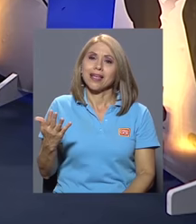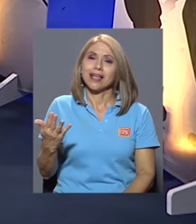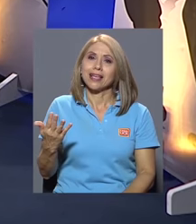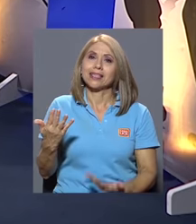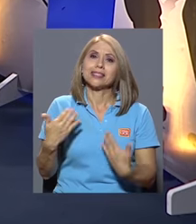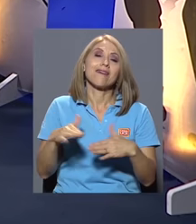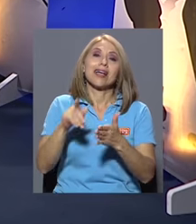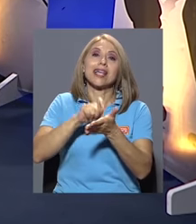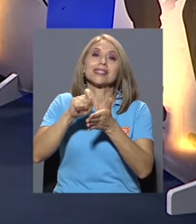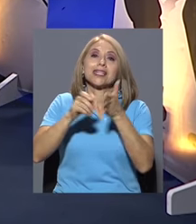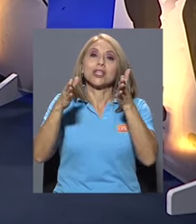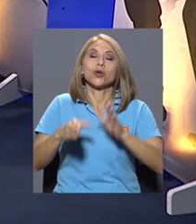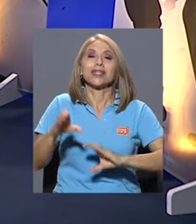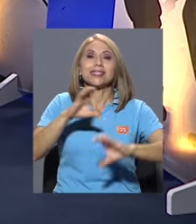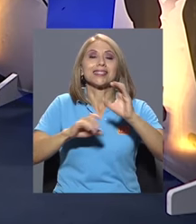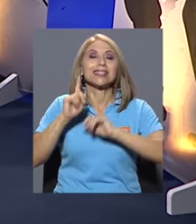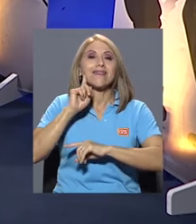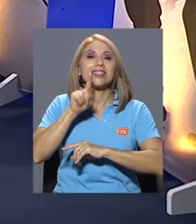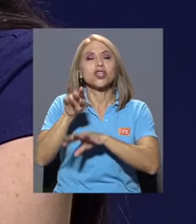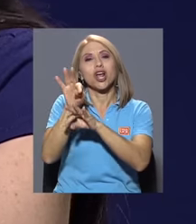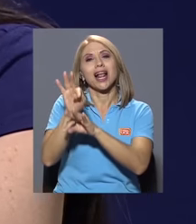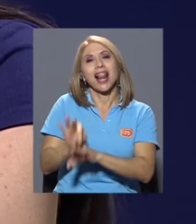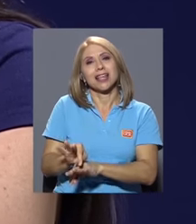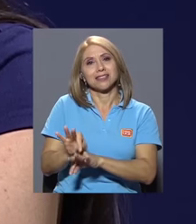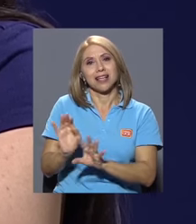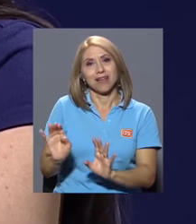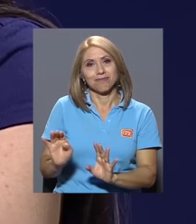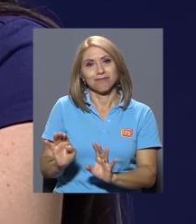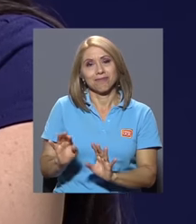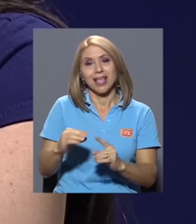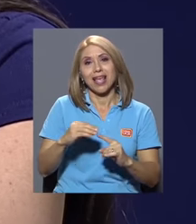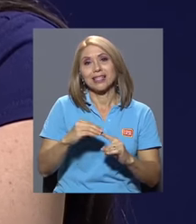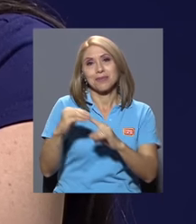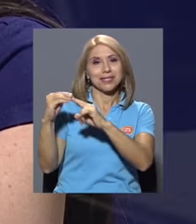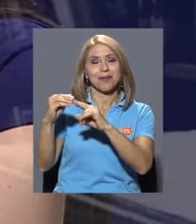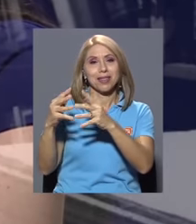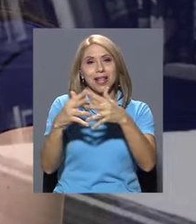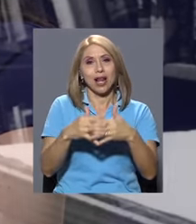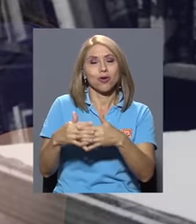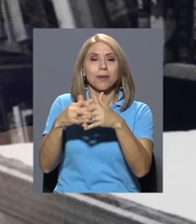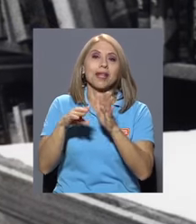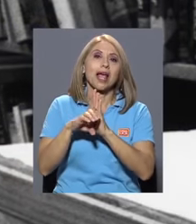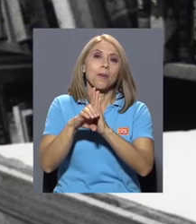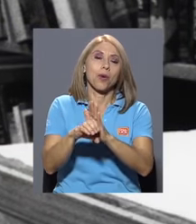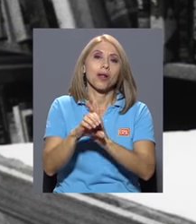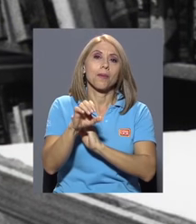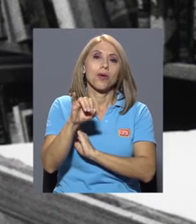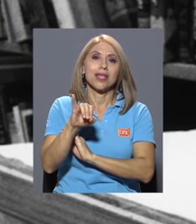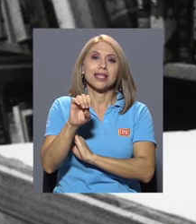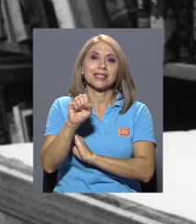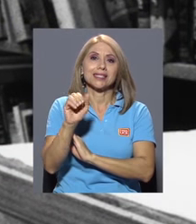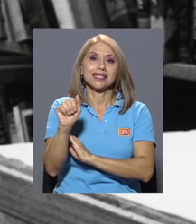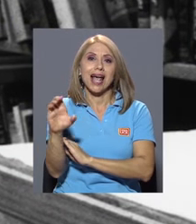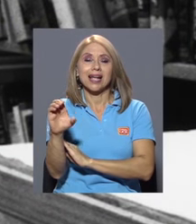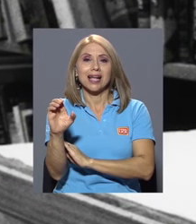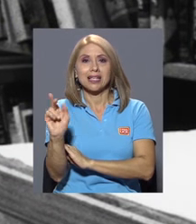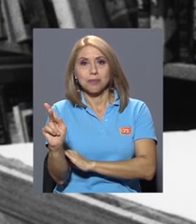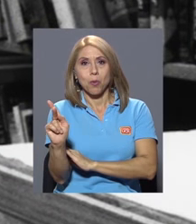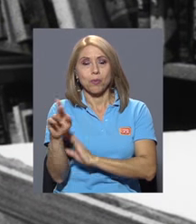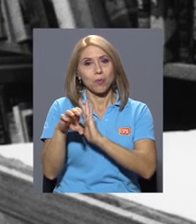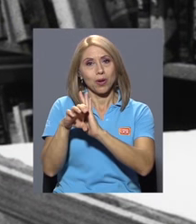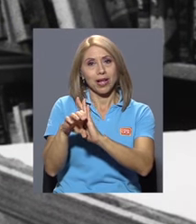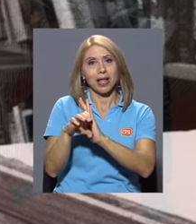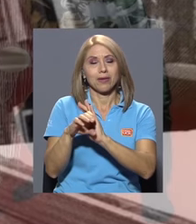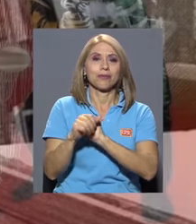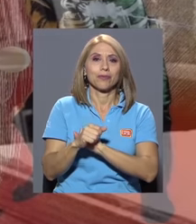estaban los escritores de la ciencia ficción clásica, especialmente la norteamericana, como Isaac Asimov, por ejemplo.